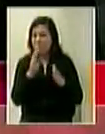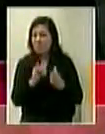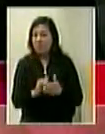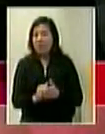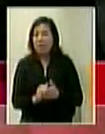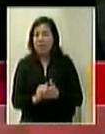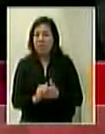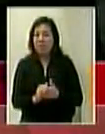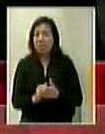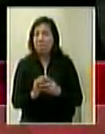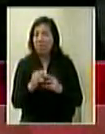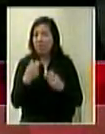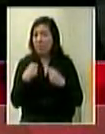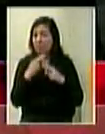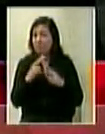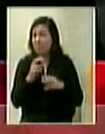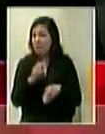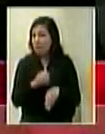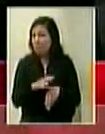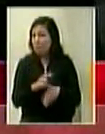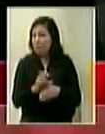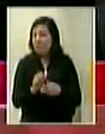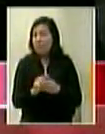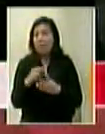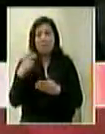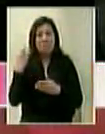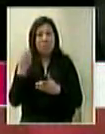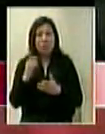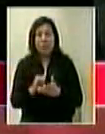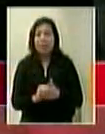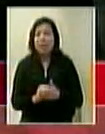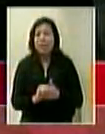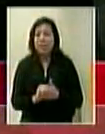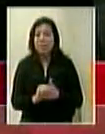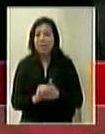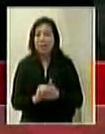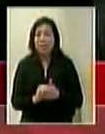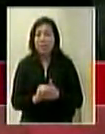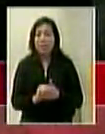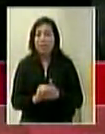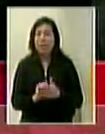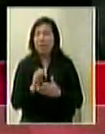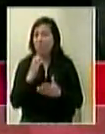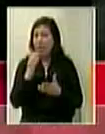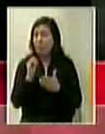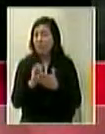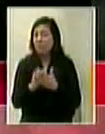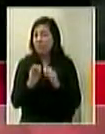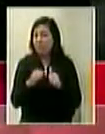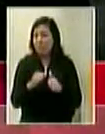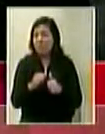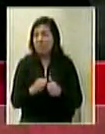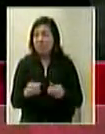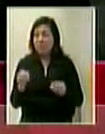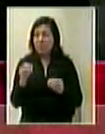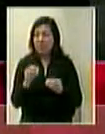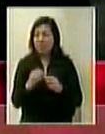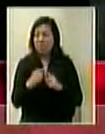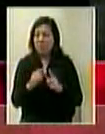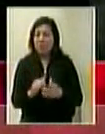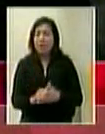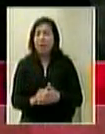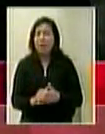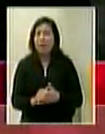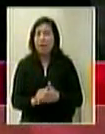algunos colegas, que tiene que ver con la capacidad de hacer política del interno, ¿no? Yo creo que sí es un requerimiento